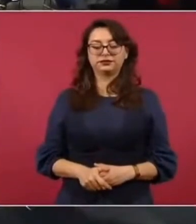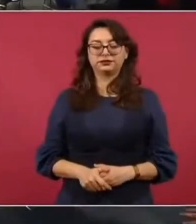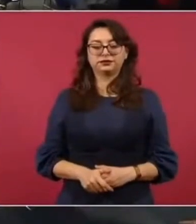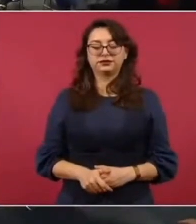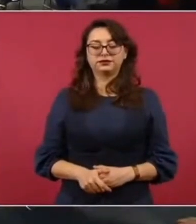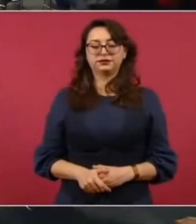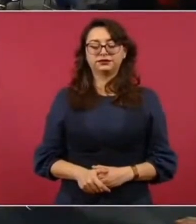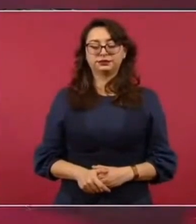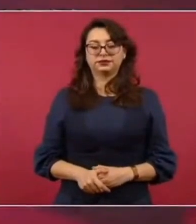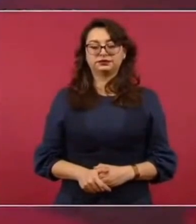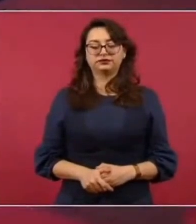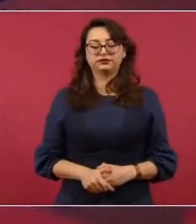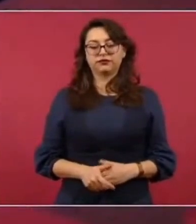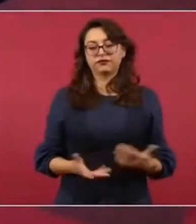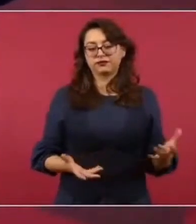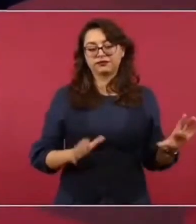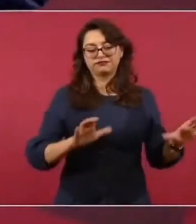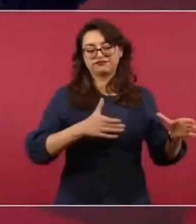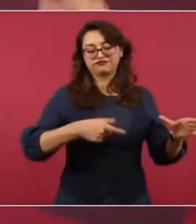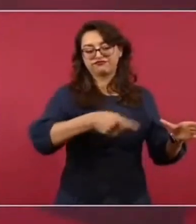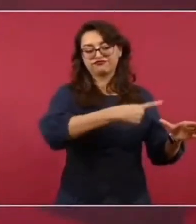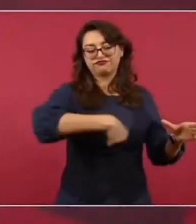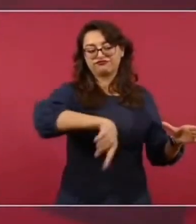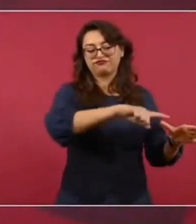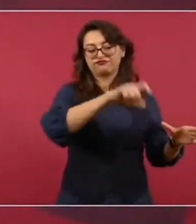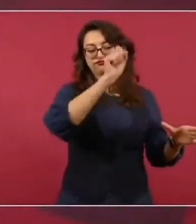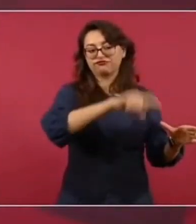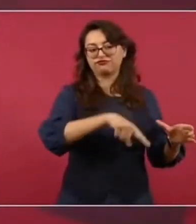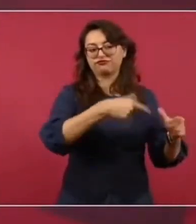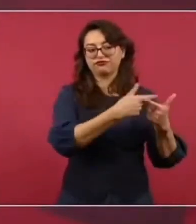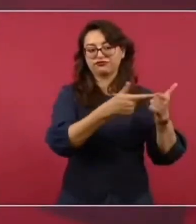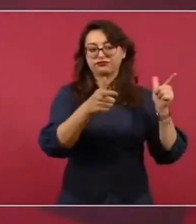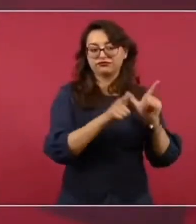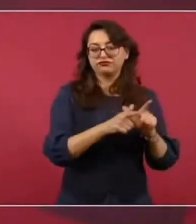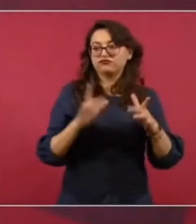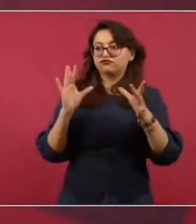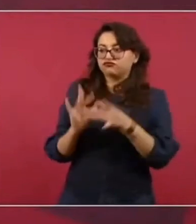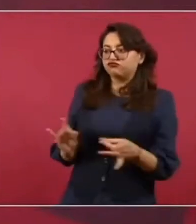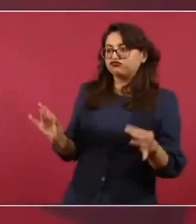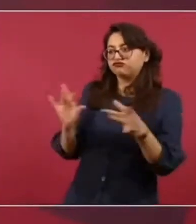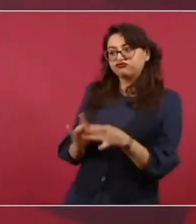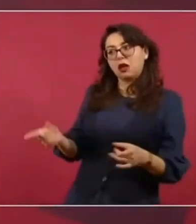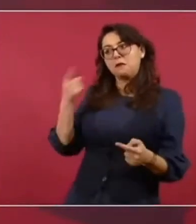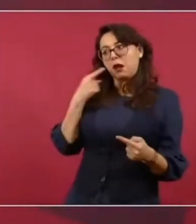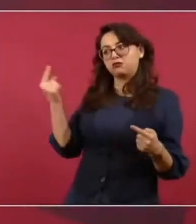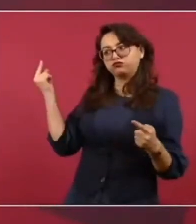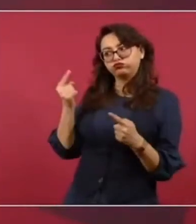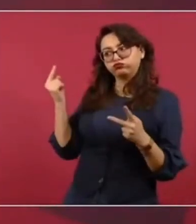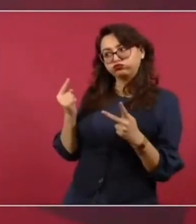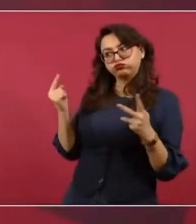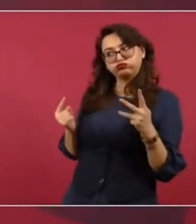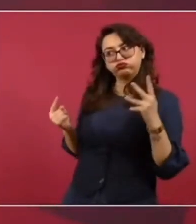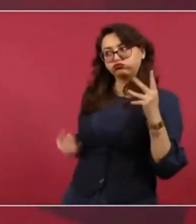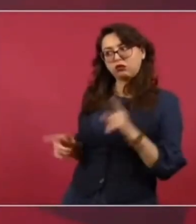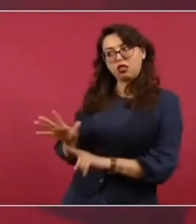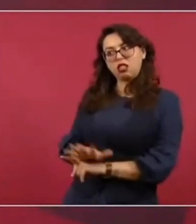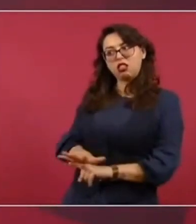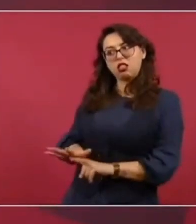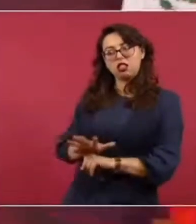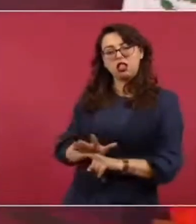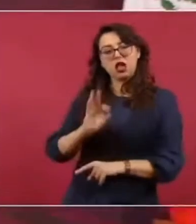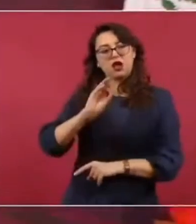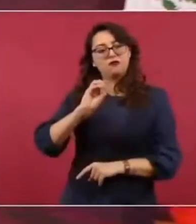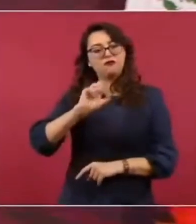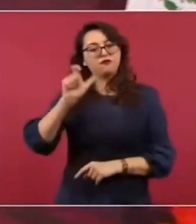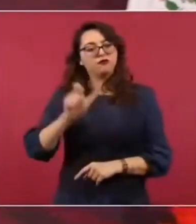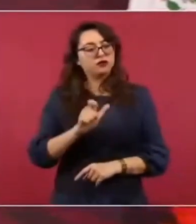que venían de tiempo atrás, porque su secretario de Hacienda